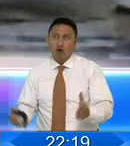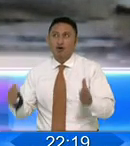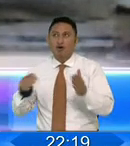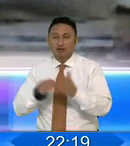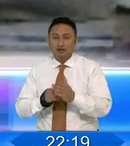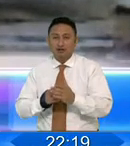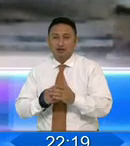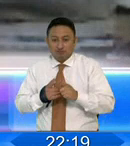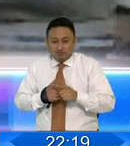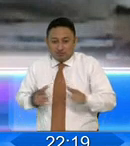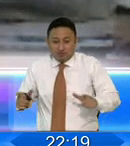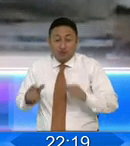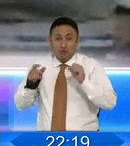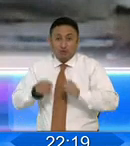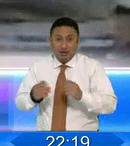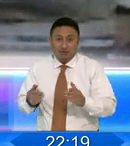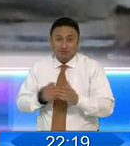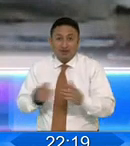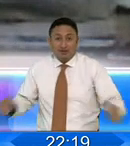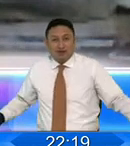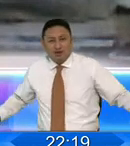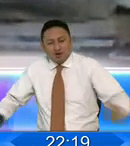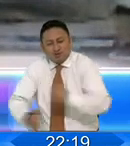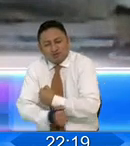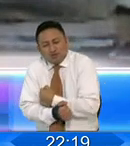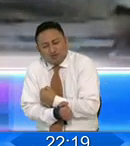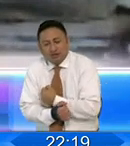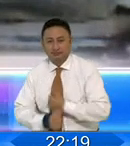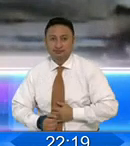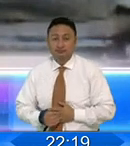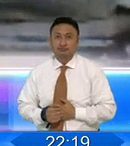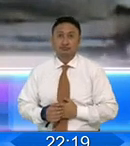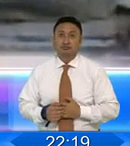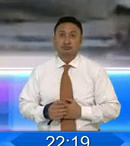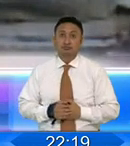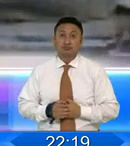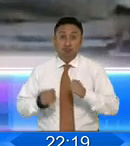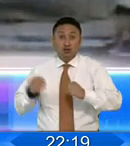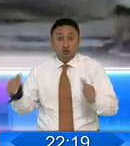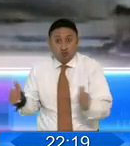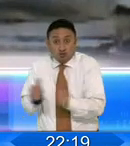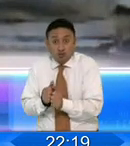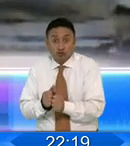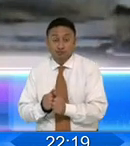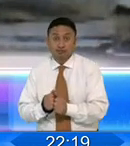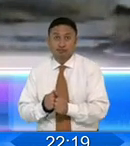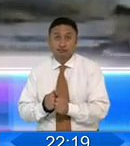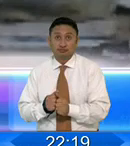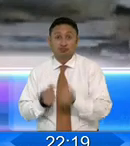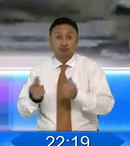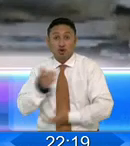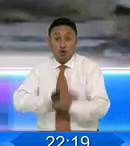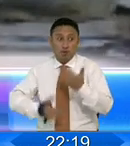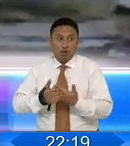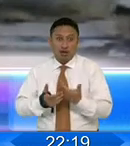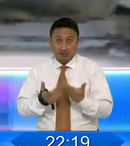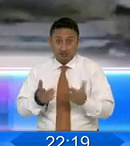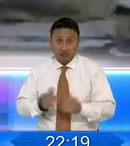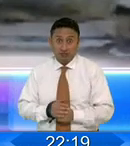estaremos libres como para abrazarnos, estar juntos. Compartir como se